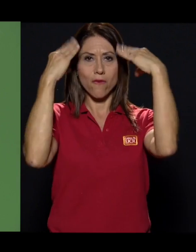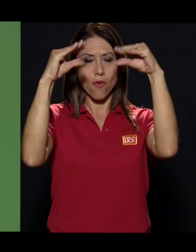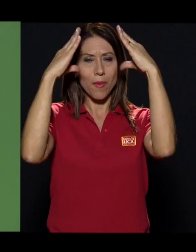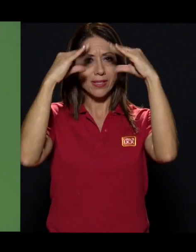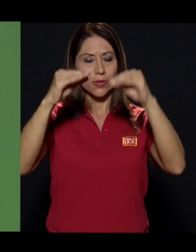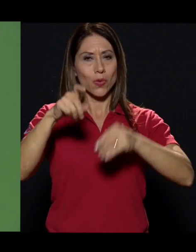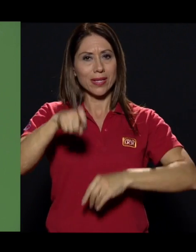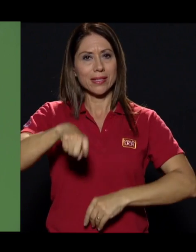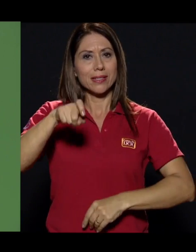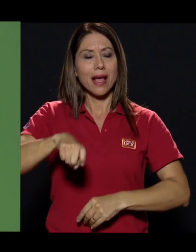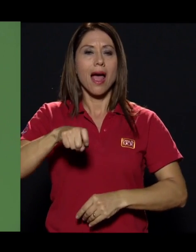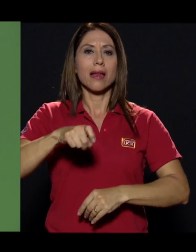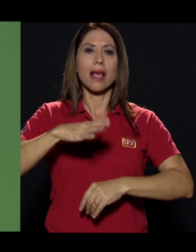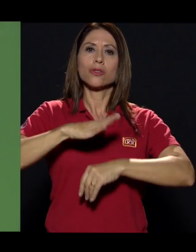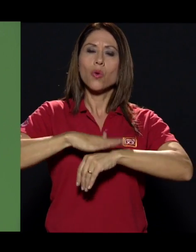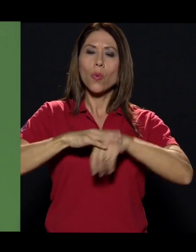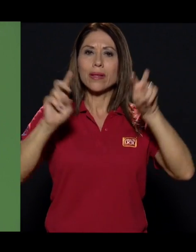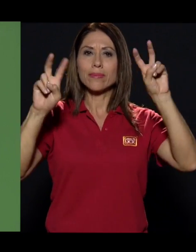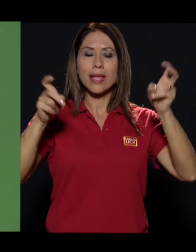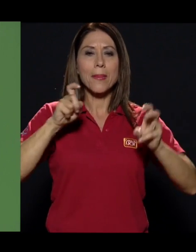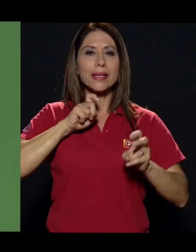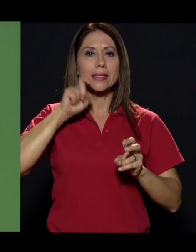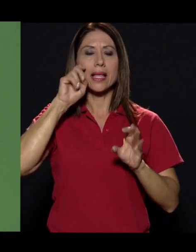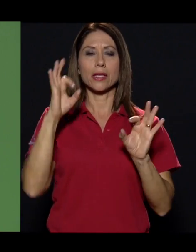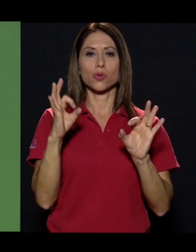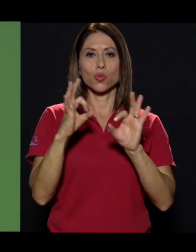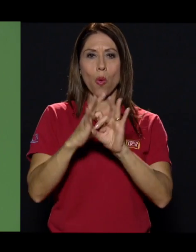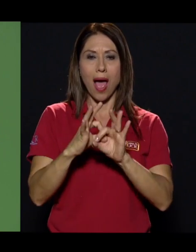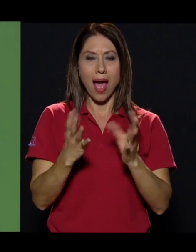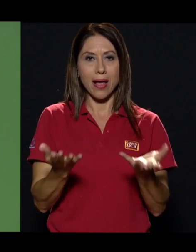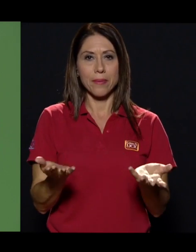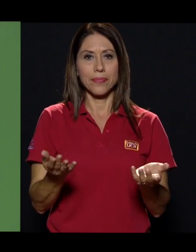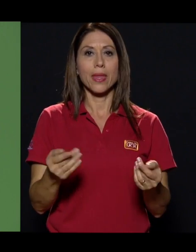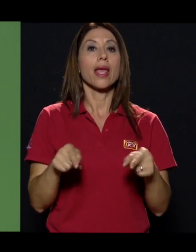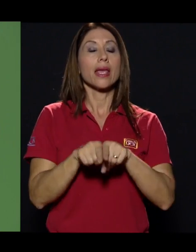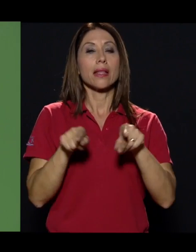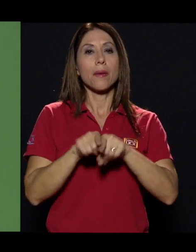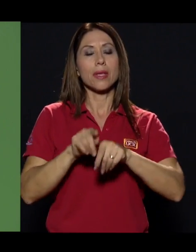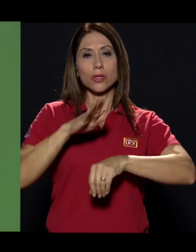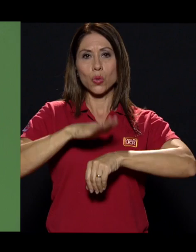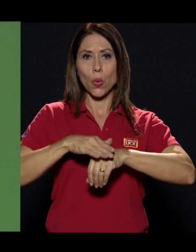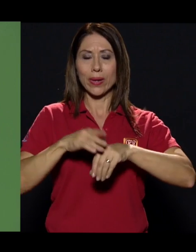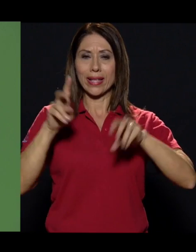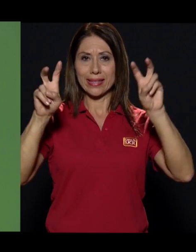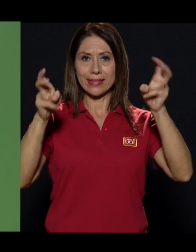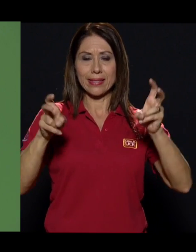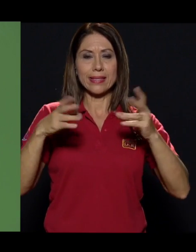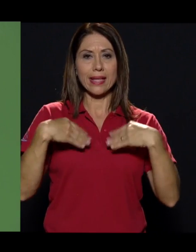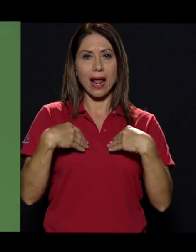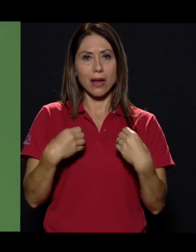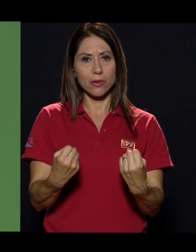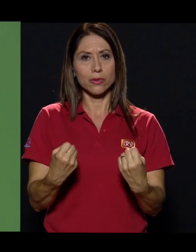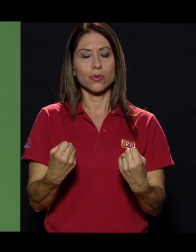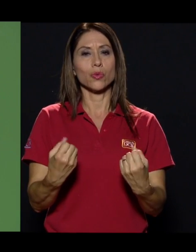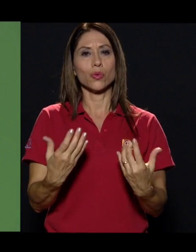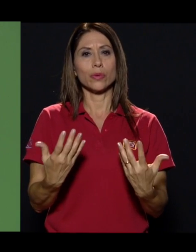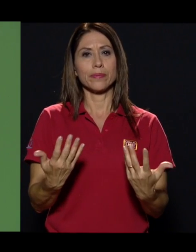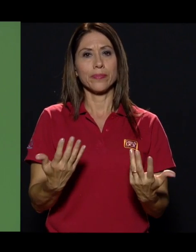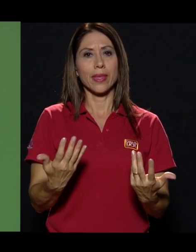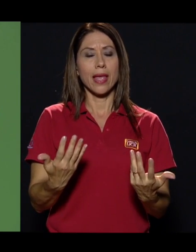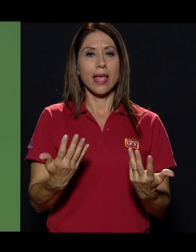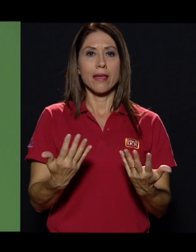¿verdad? Con respecto a la parte sexual, ¿verdad? Y en cuanto a la parte de salud